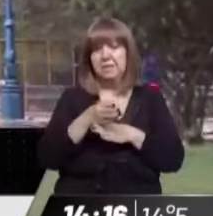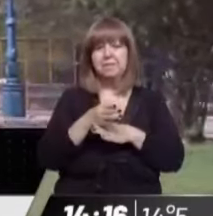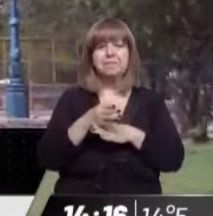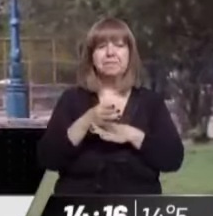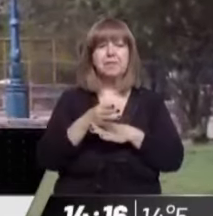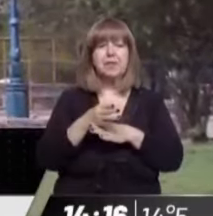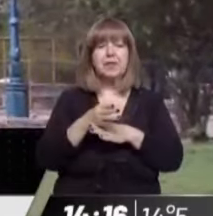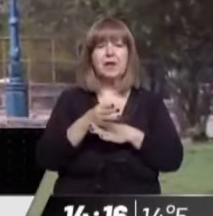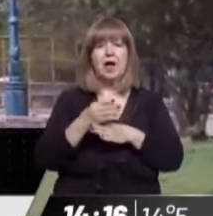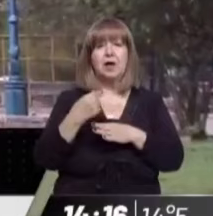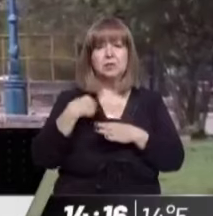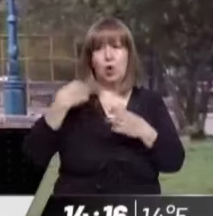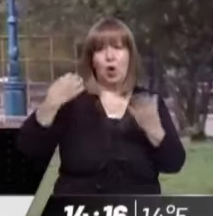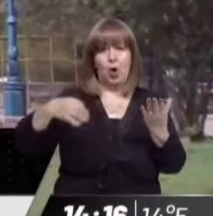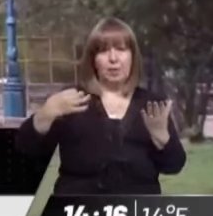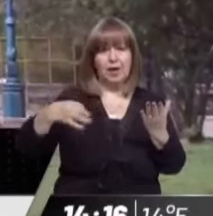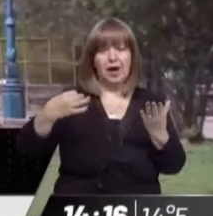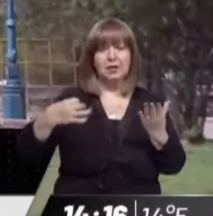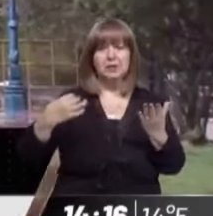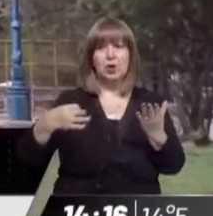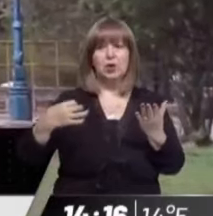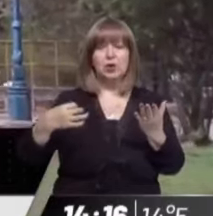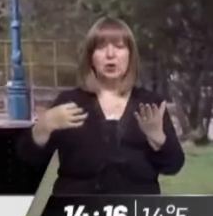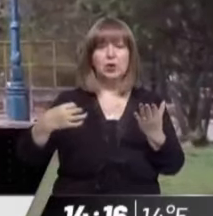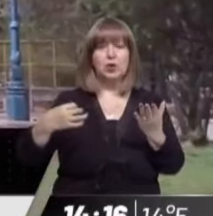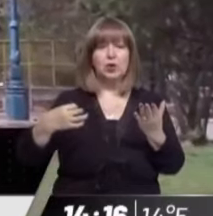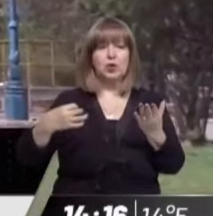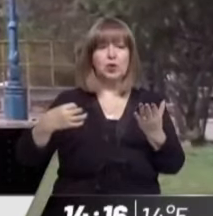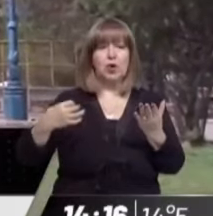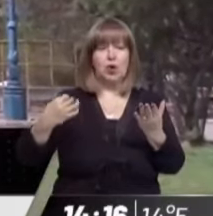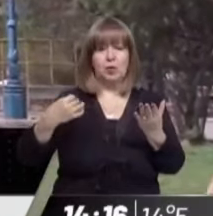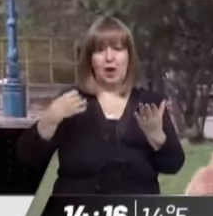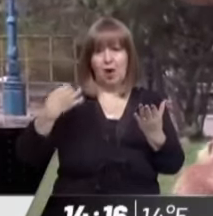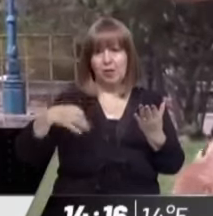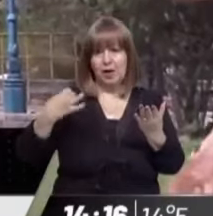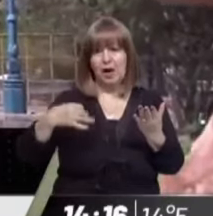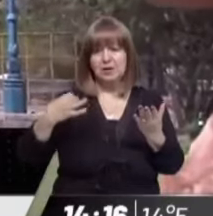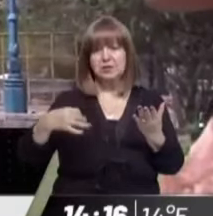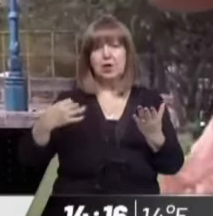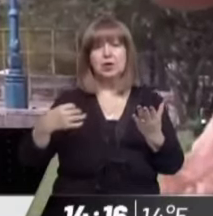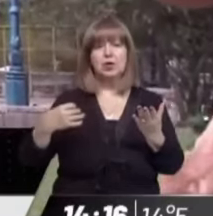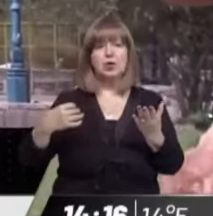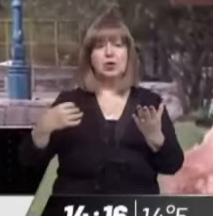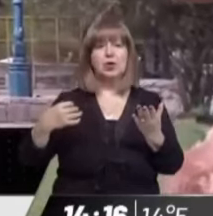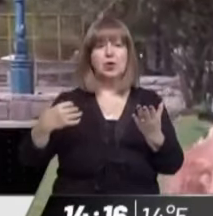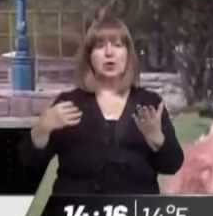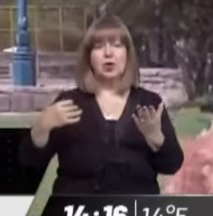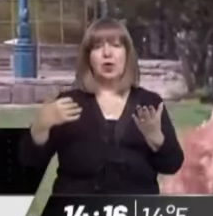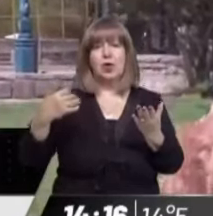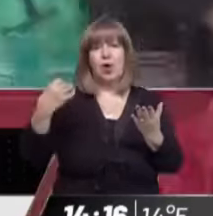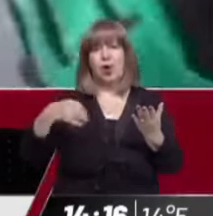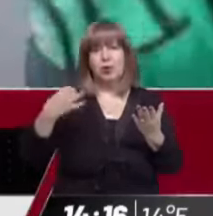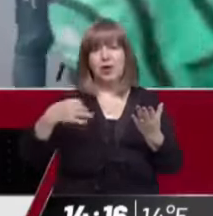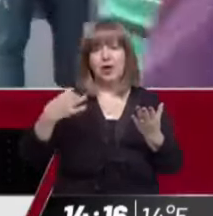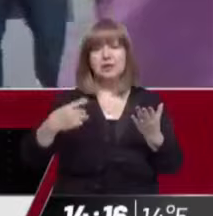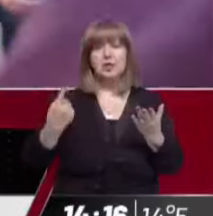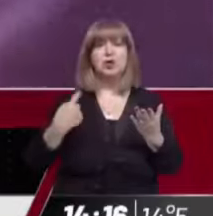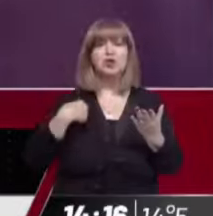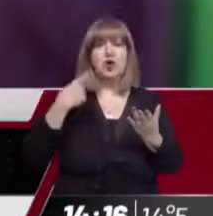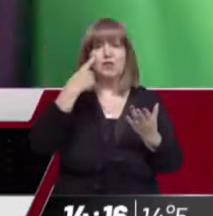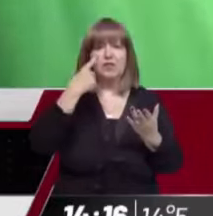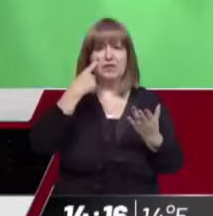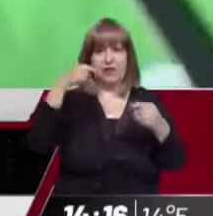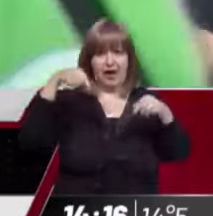Claramente se me exigía como de forma blanda estar regularizándome como, o sea, como alguien que vive aquí en